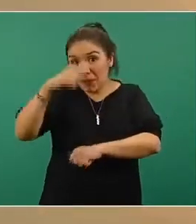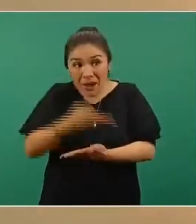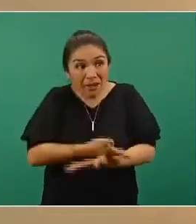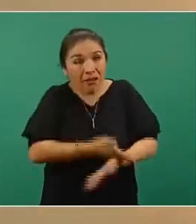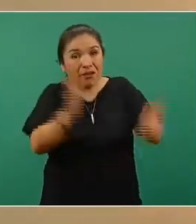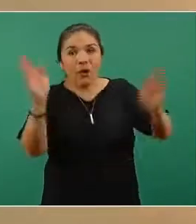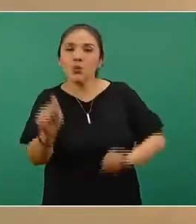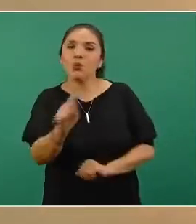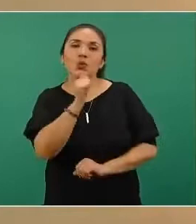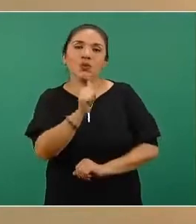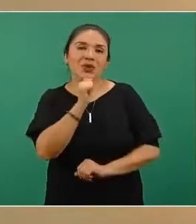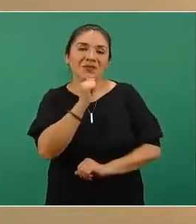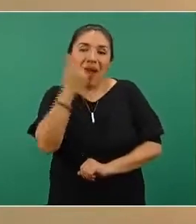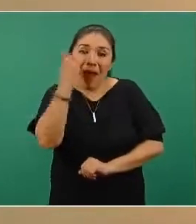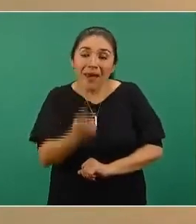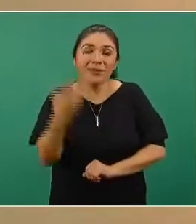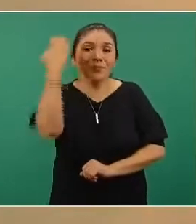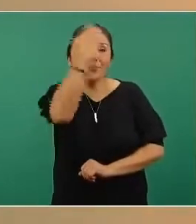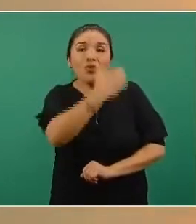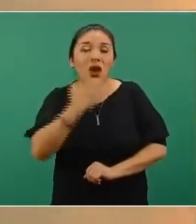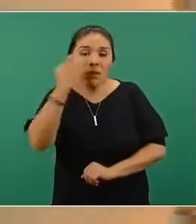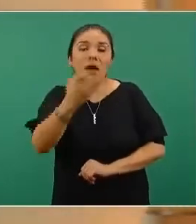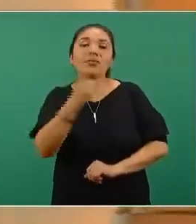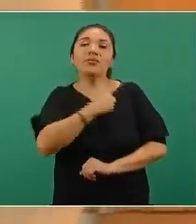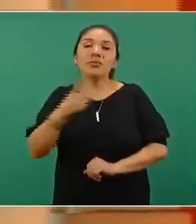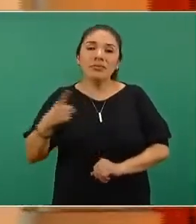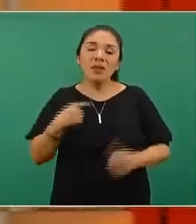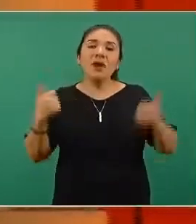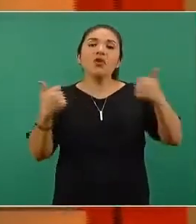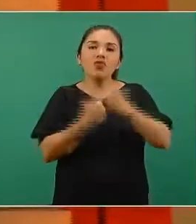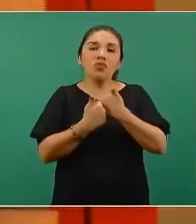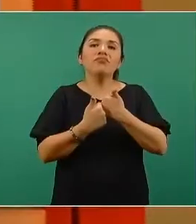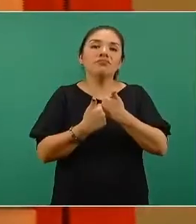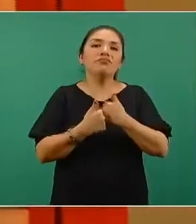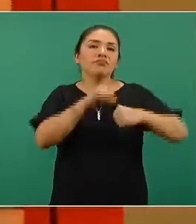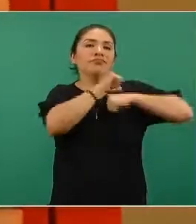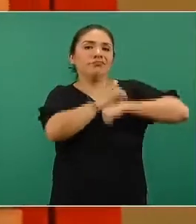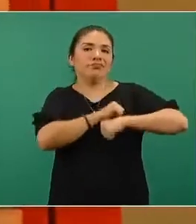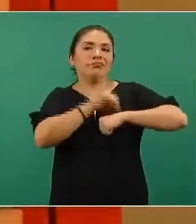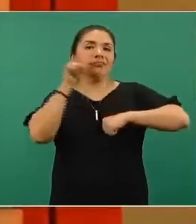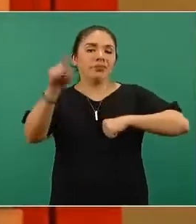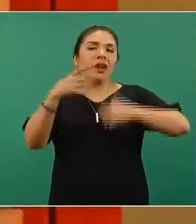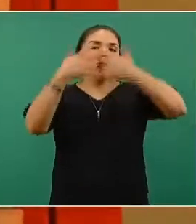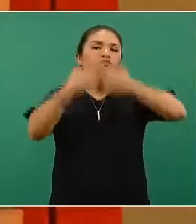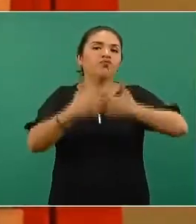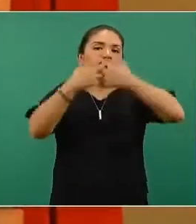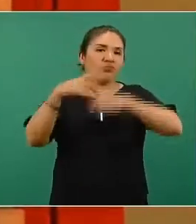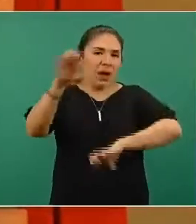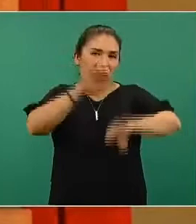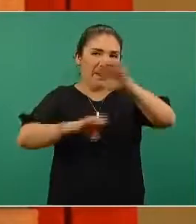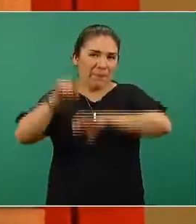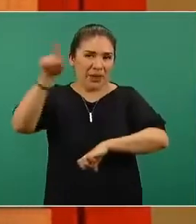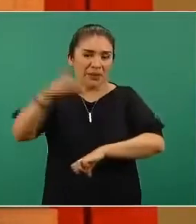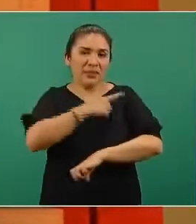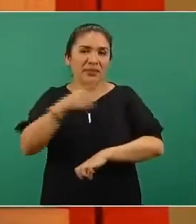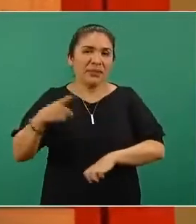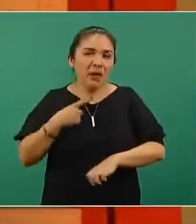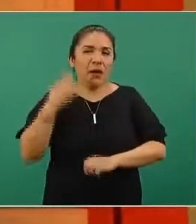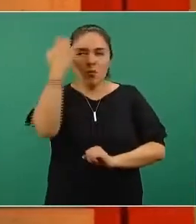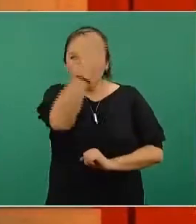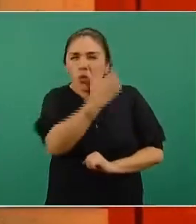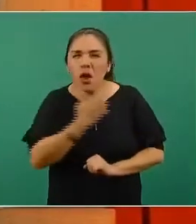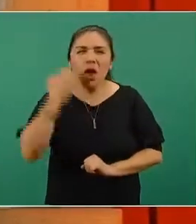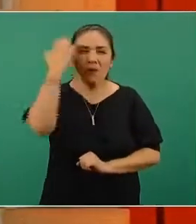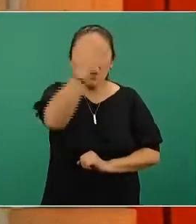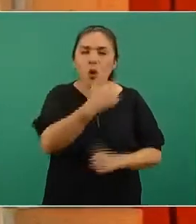liberarlos. Estas son pruebas que se hacen por parte de la compañía productora. Son una serie de pruebas que